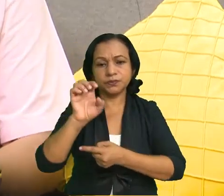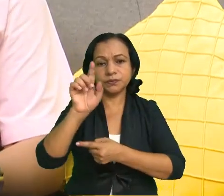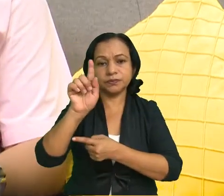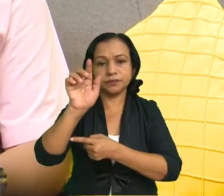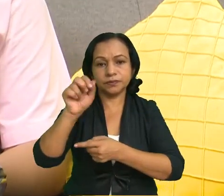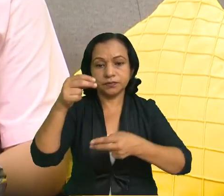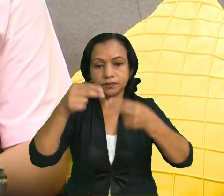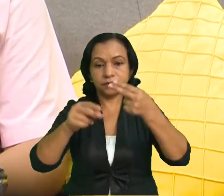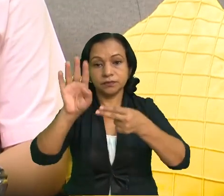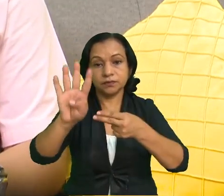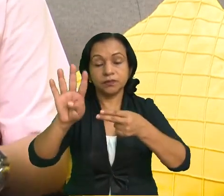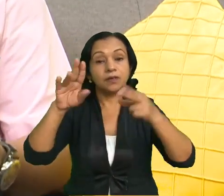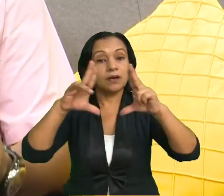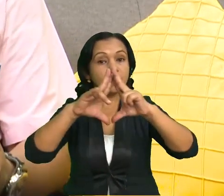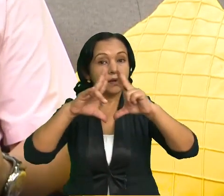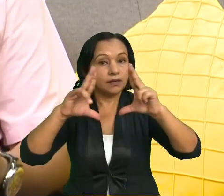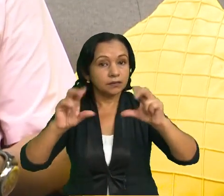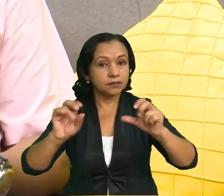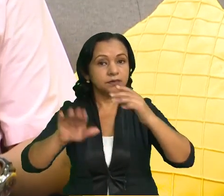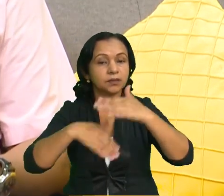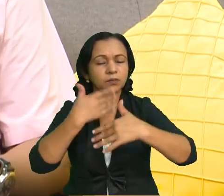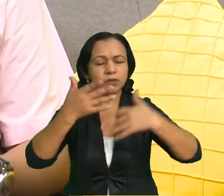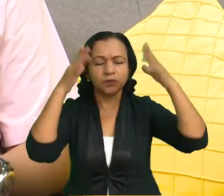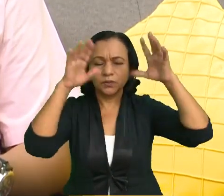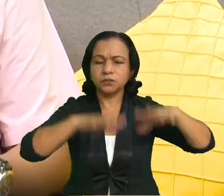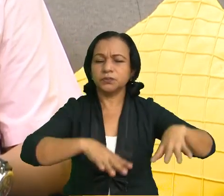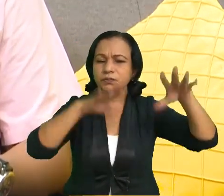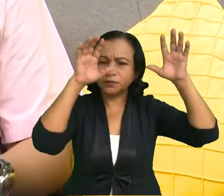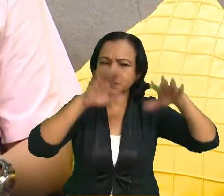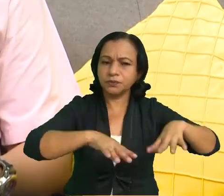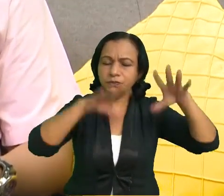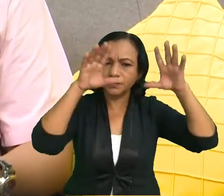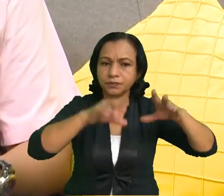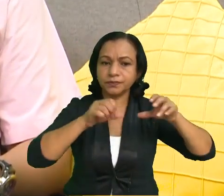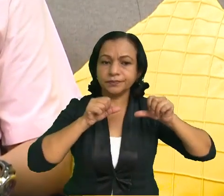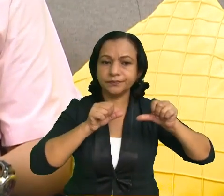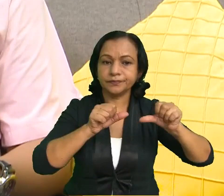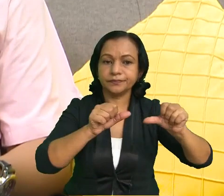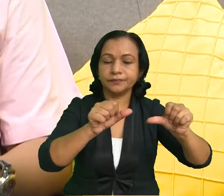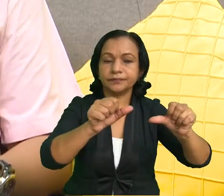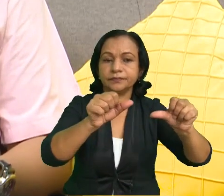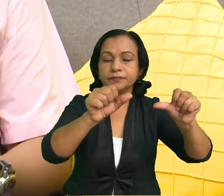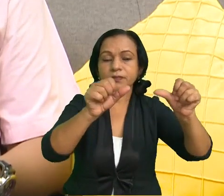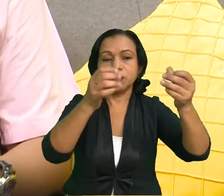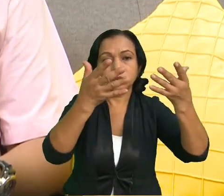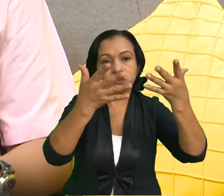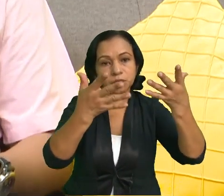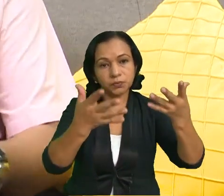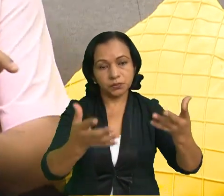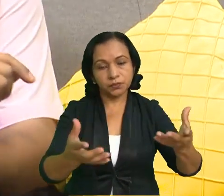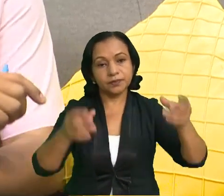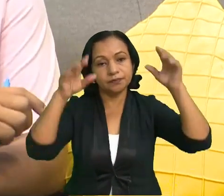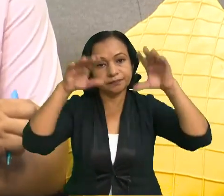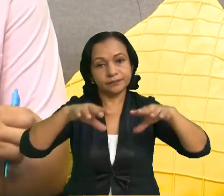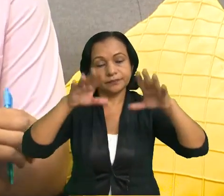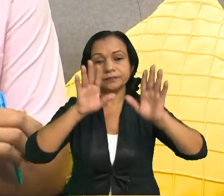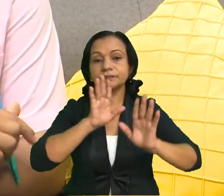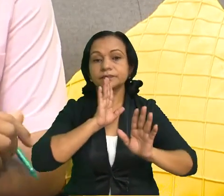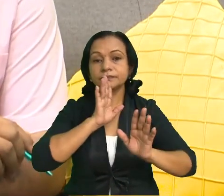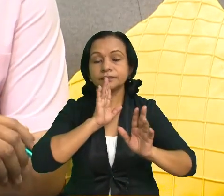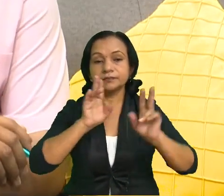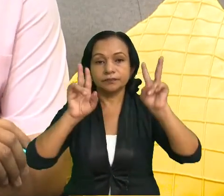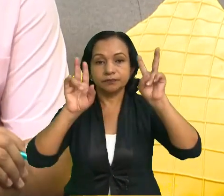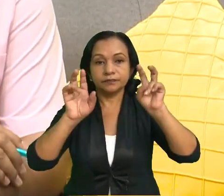nuestro territorio el cual después se convirtió en tormenta tropical y después en posterior depresión tropical para hablar de este tema tan